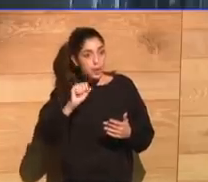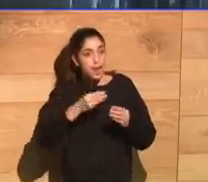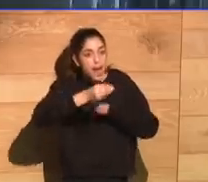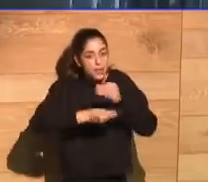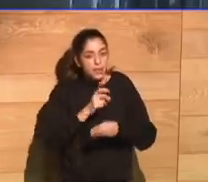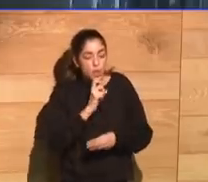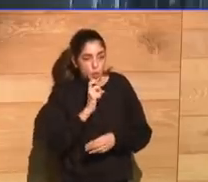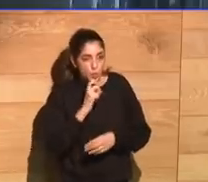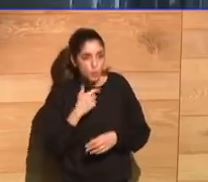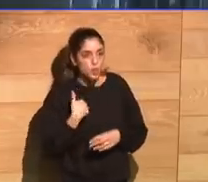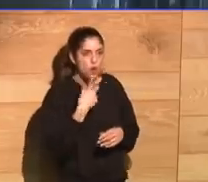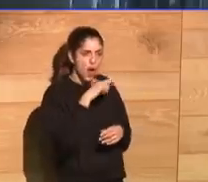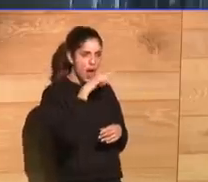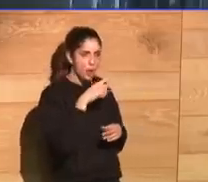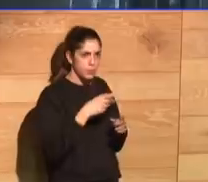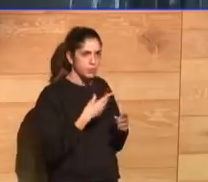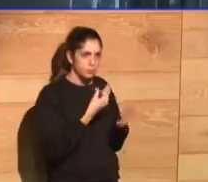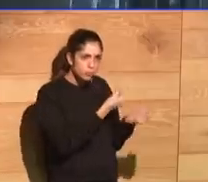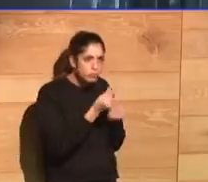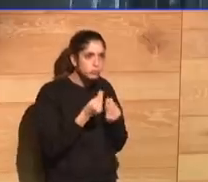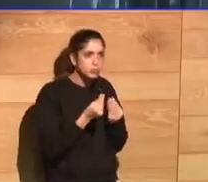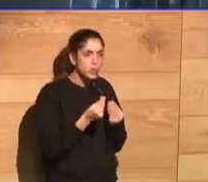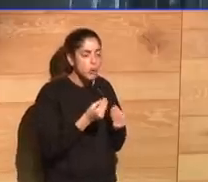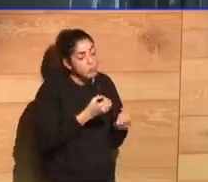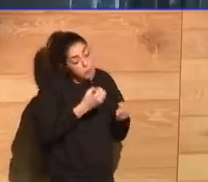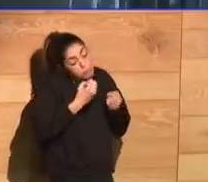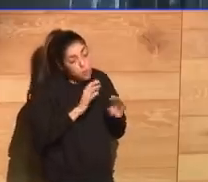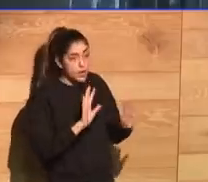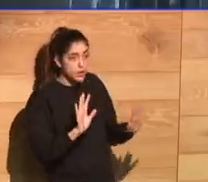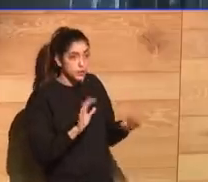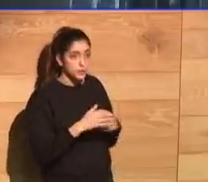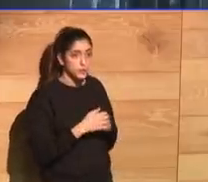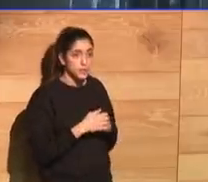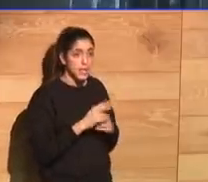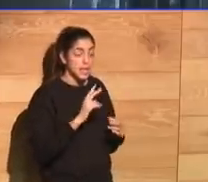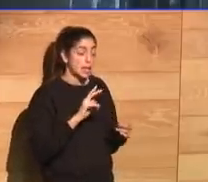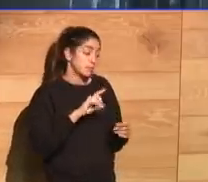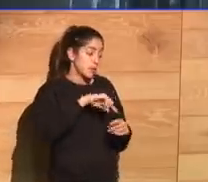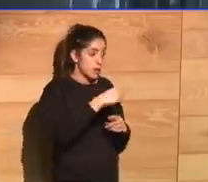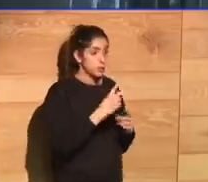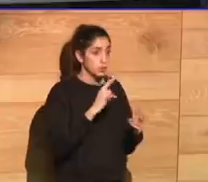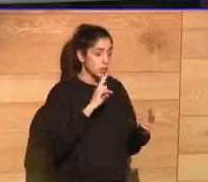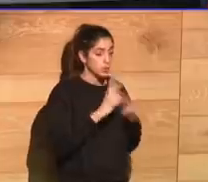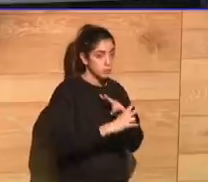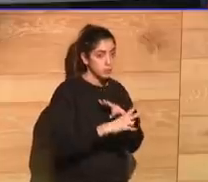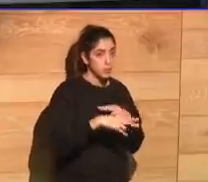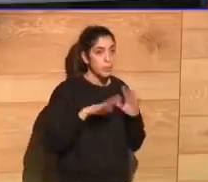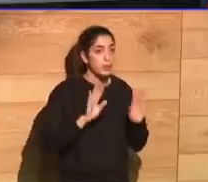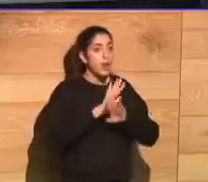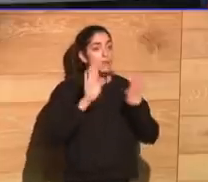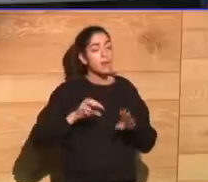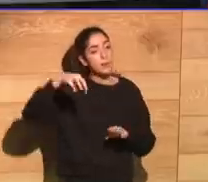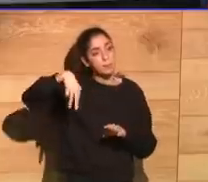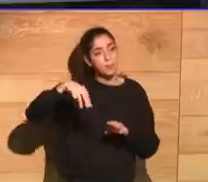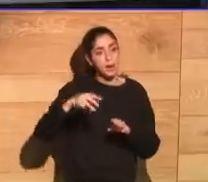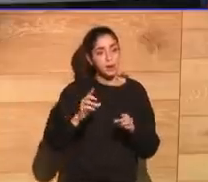dijo... Hablo demasiado, ¿verdad? Bueno, el otro respondió y al final Marlon Brando entró en la película y a partir